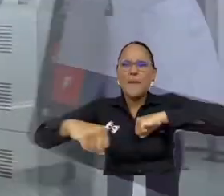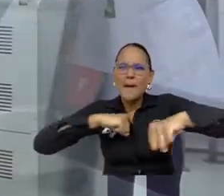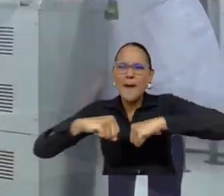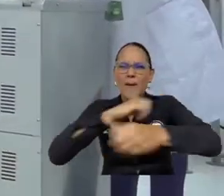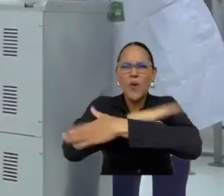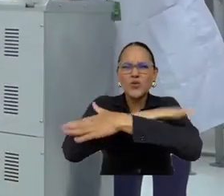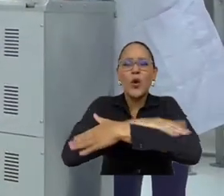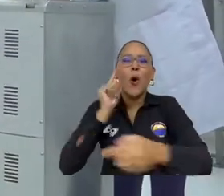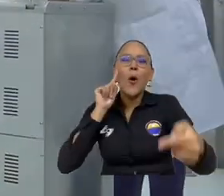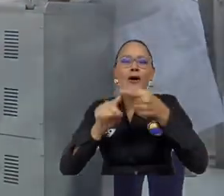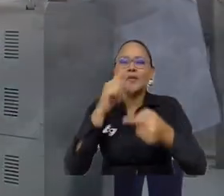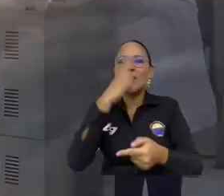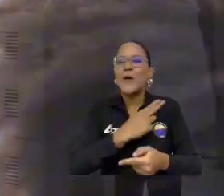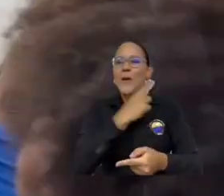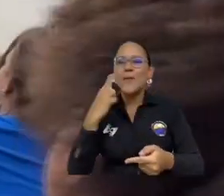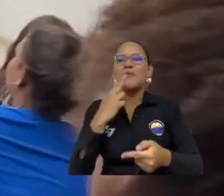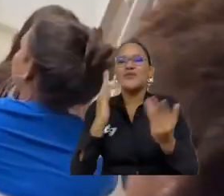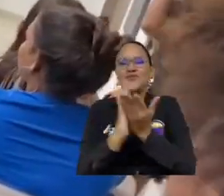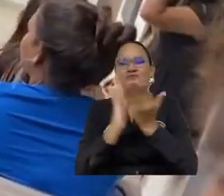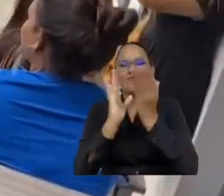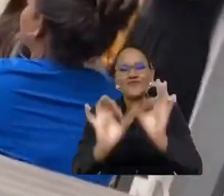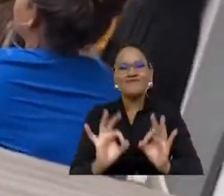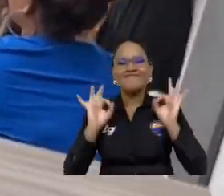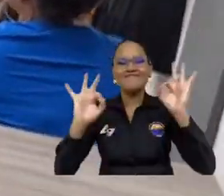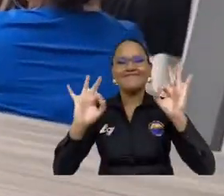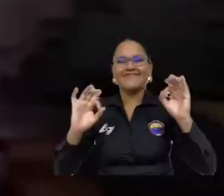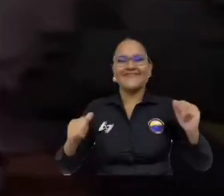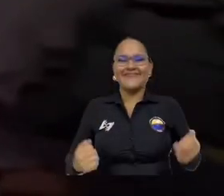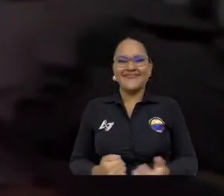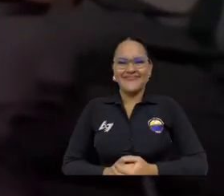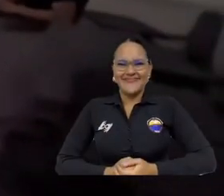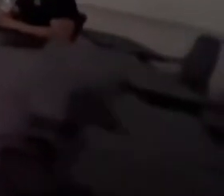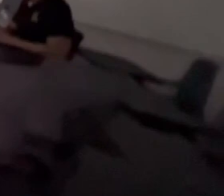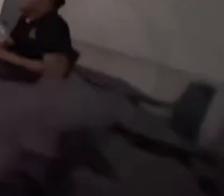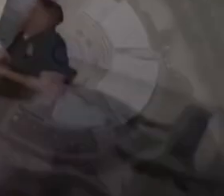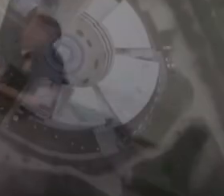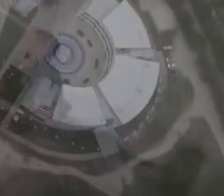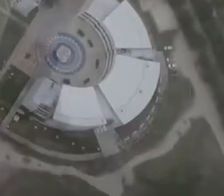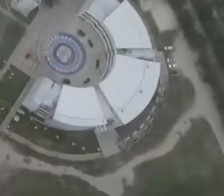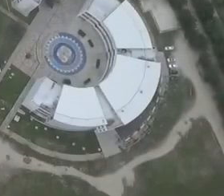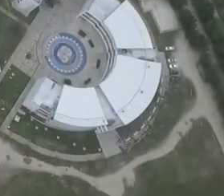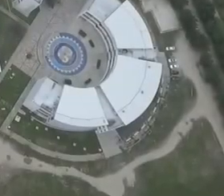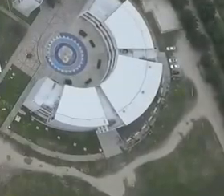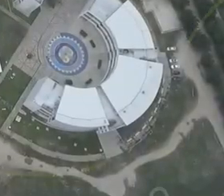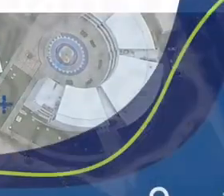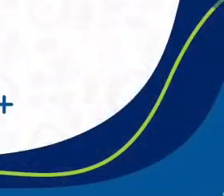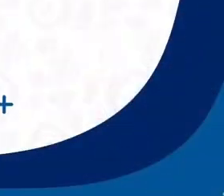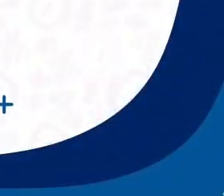generado desde UniMagdalena, demostrando el compromiso con brindar educación de alta calidad.